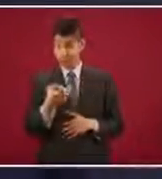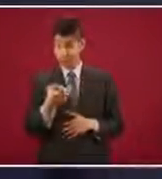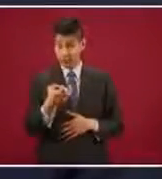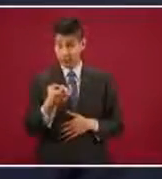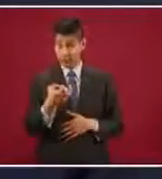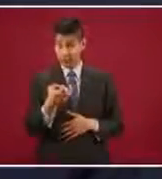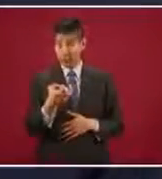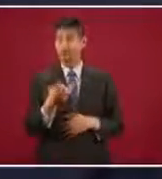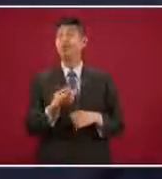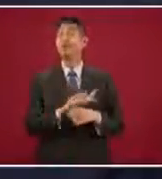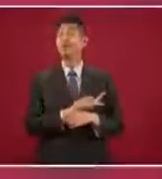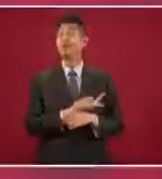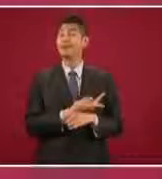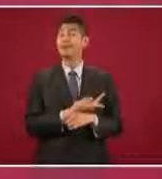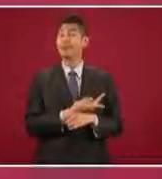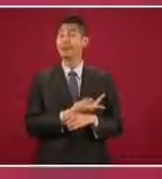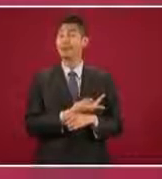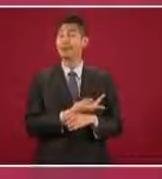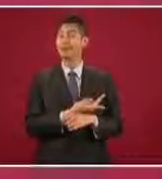fue